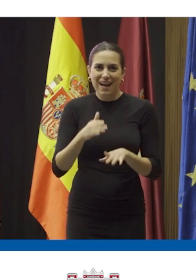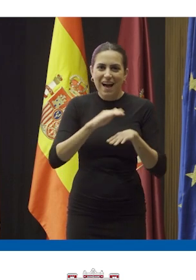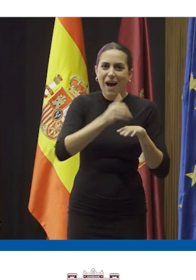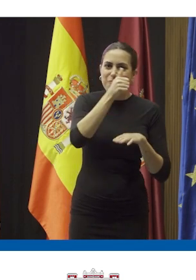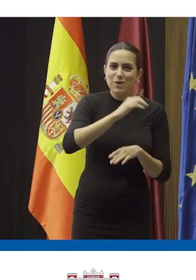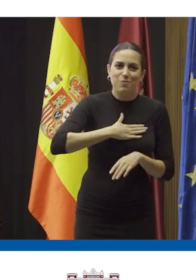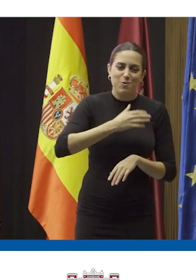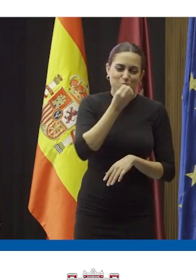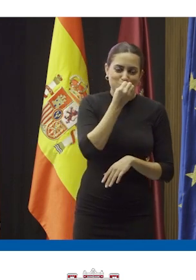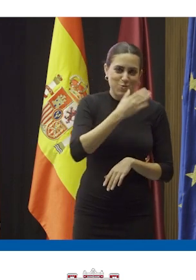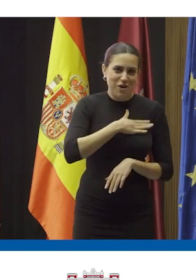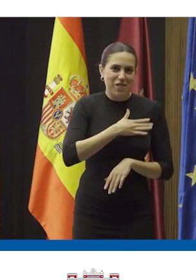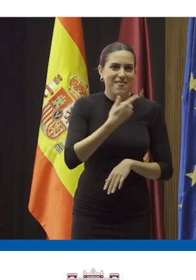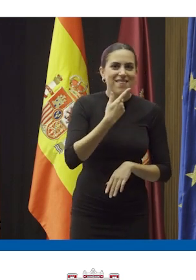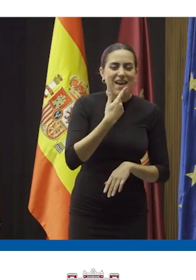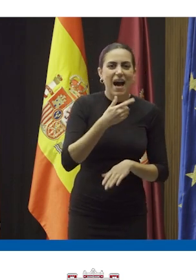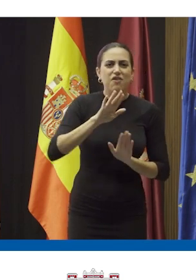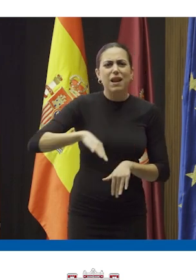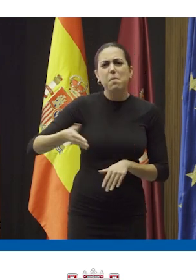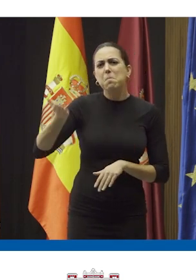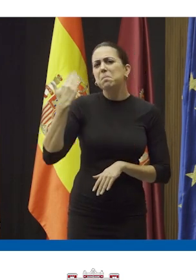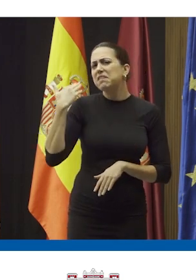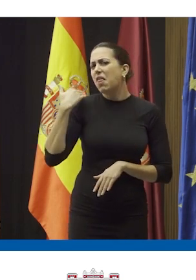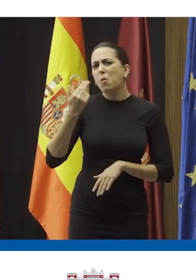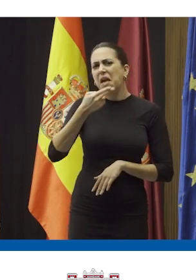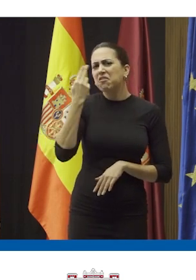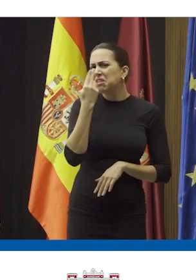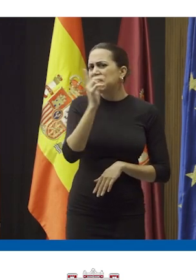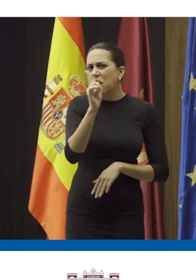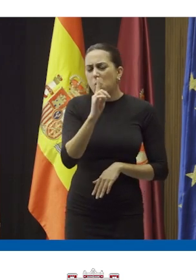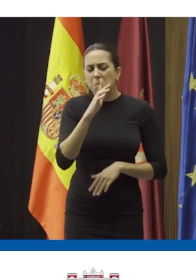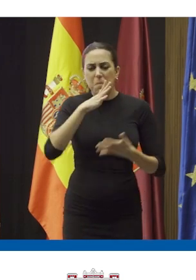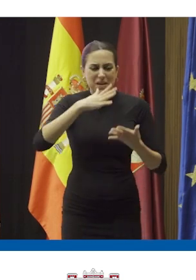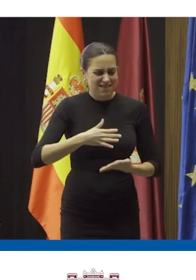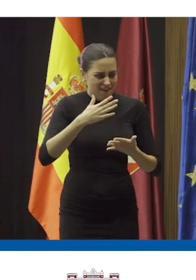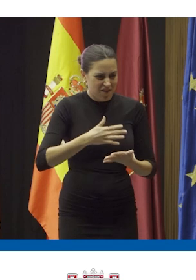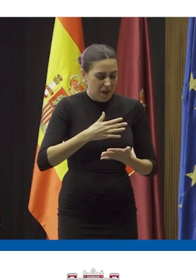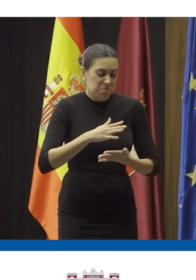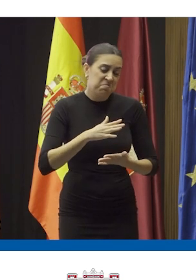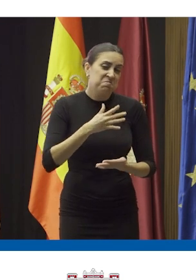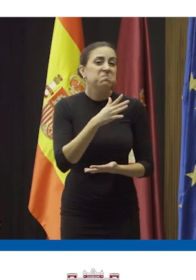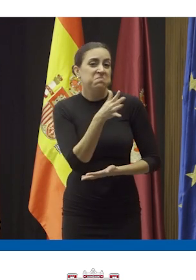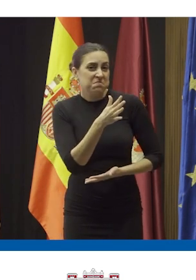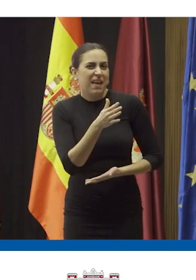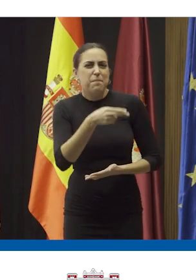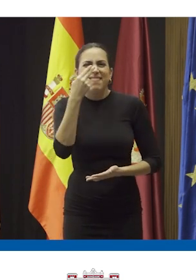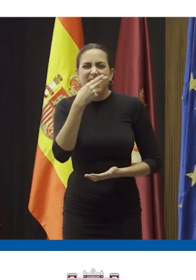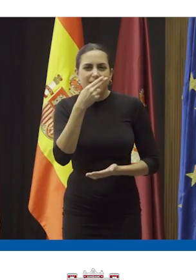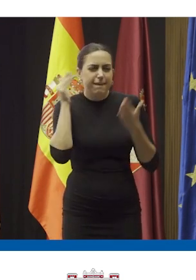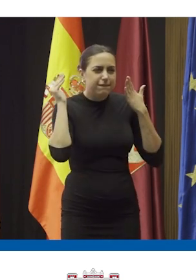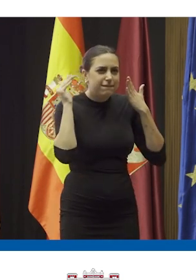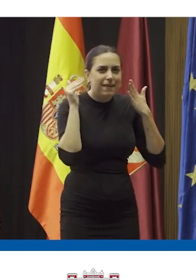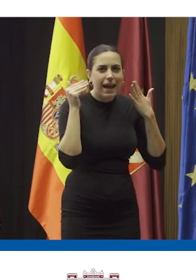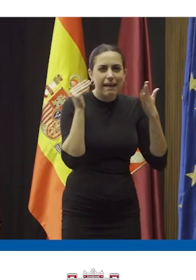mí me interesa sobre todo el pasado, no me interesa. El presente apenas. Me interesa el futuro. ¿Y por qué el futuro? Porque en él